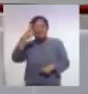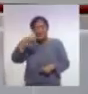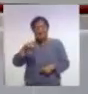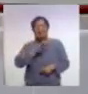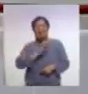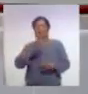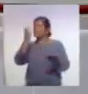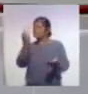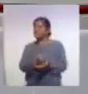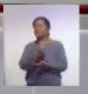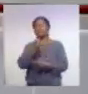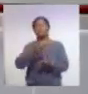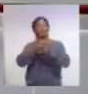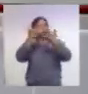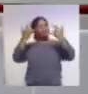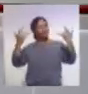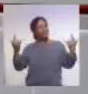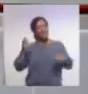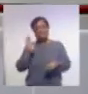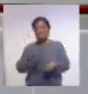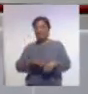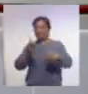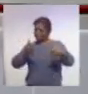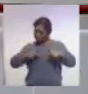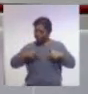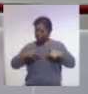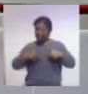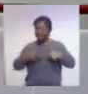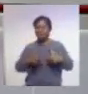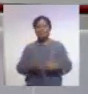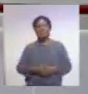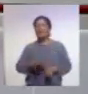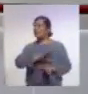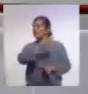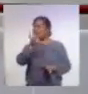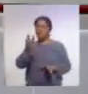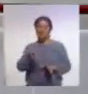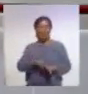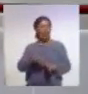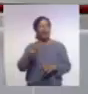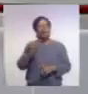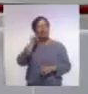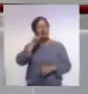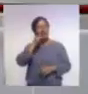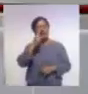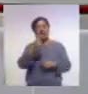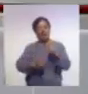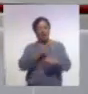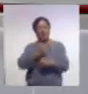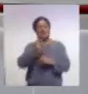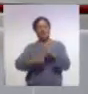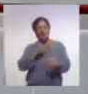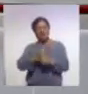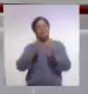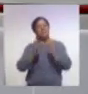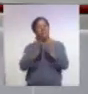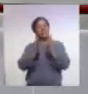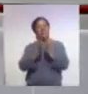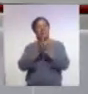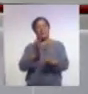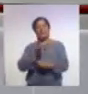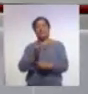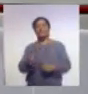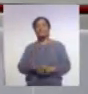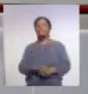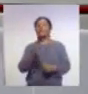marca histórica de la mayor cosecha de medallas totales en todas sus participaciones de estos Juegos Panamericanos. Por lo pronto,